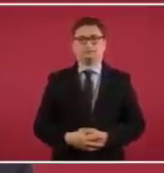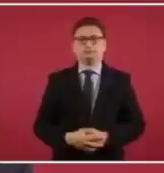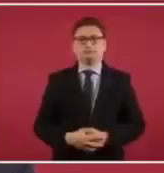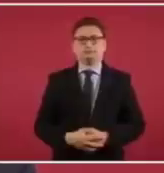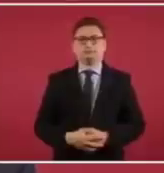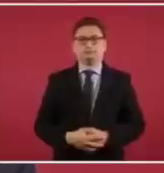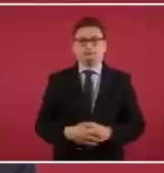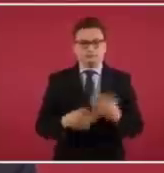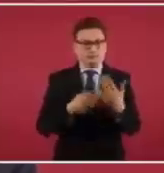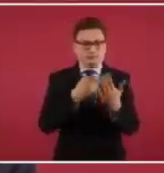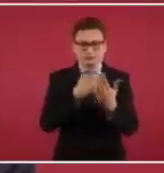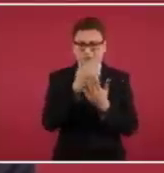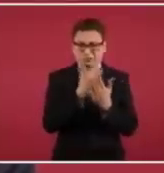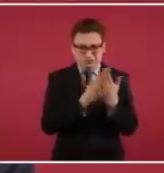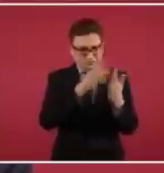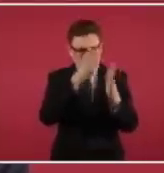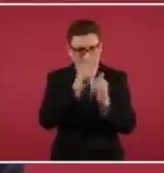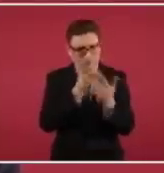que conviene